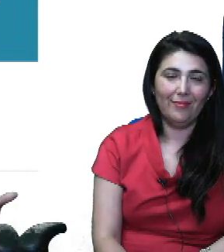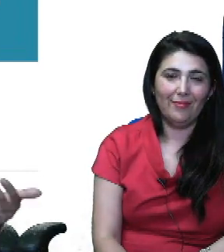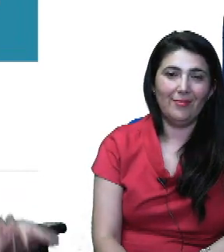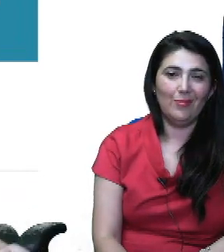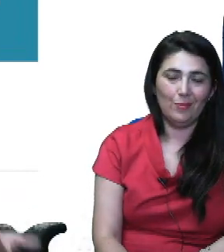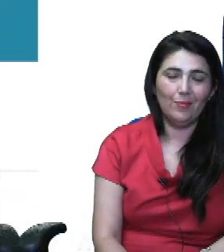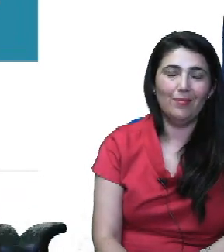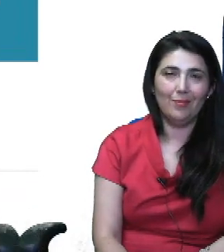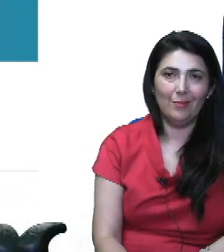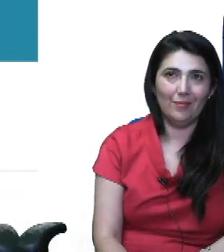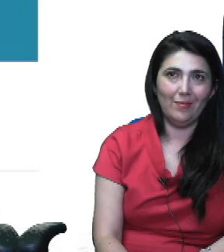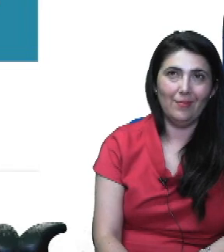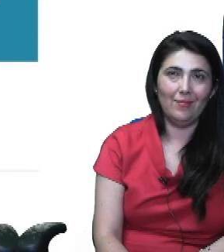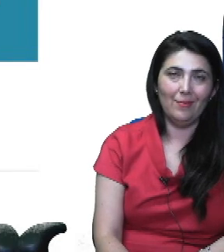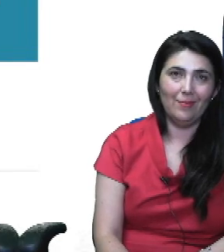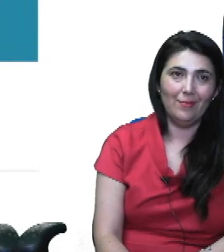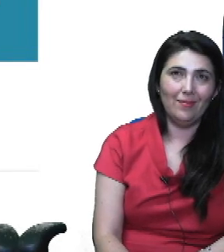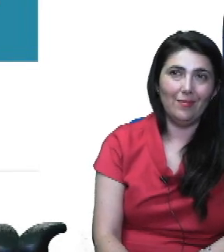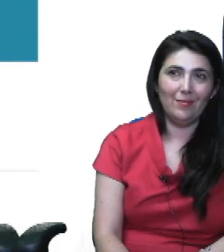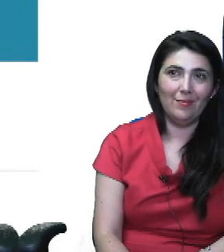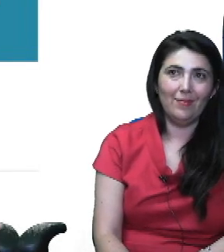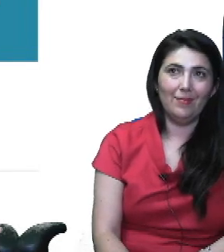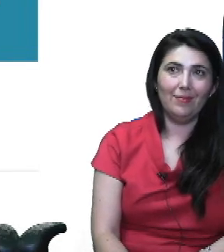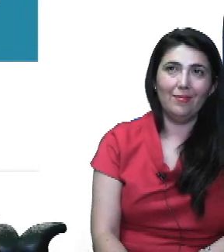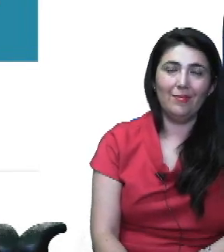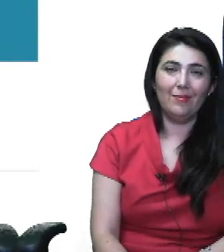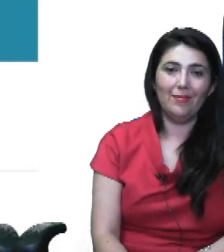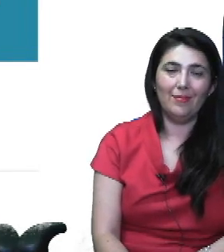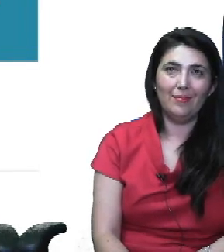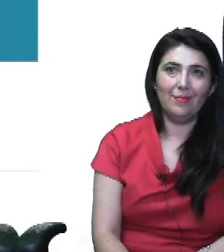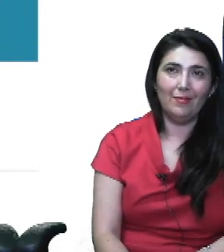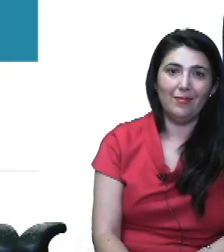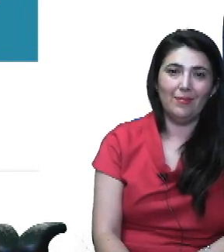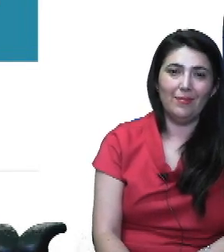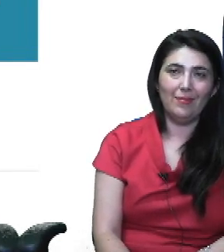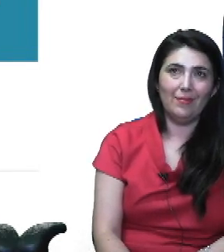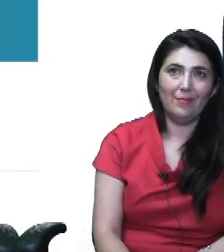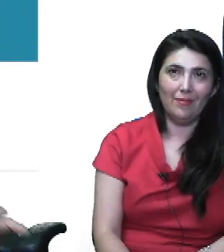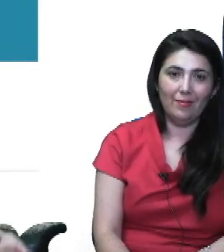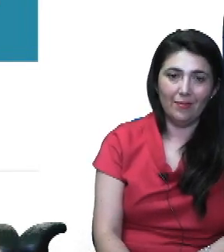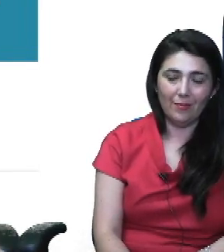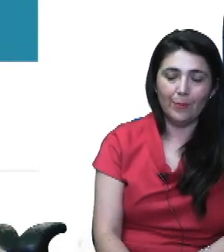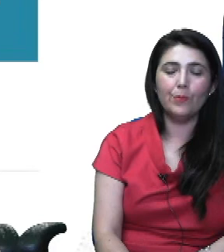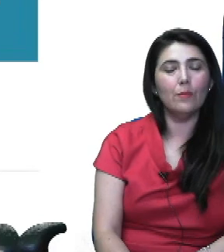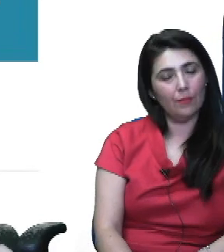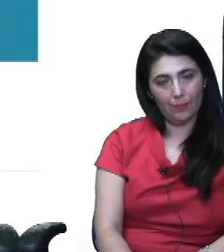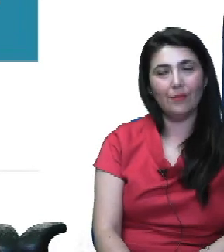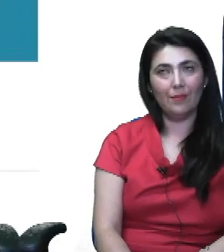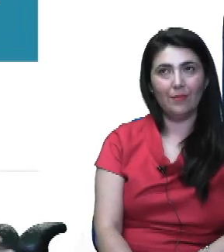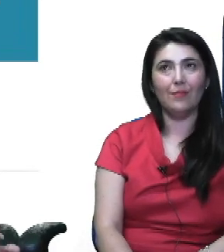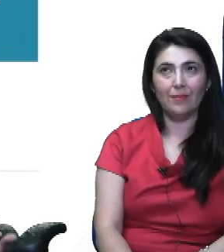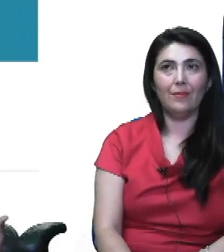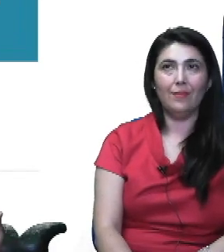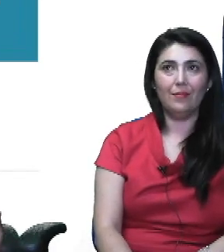en primera línea, dándole apoyo a las personas. Es importante decir que respondedores no solamente van a ser dentro del ámbito de la salud mental,